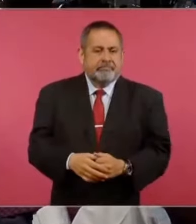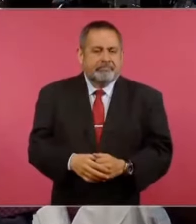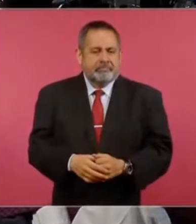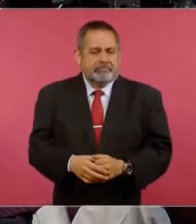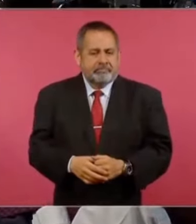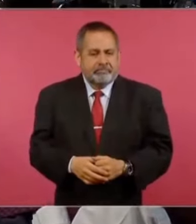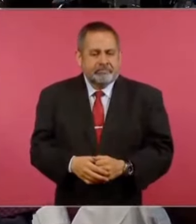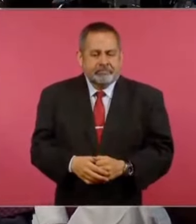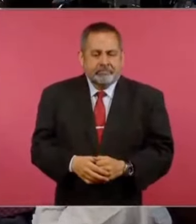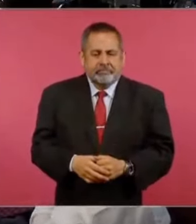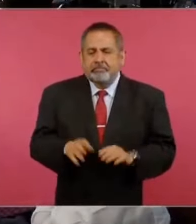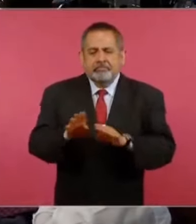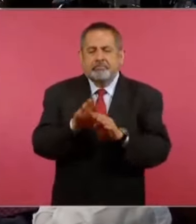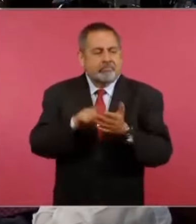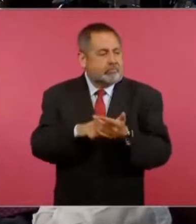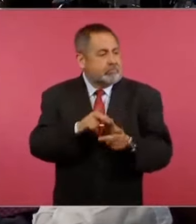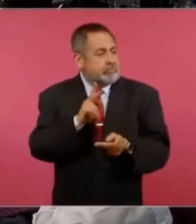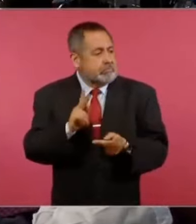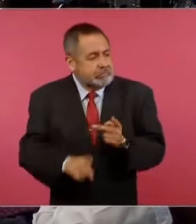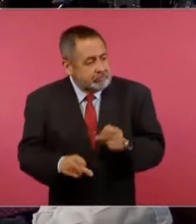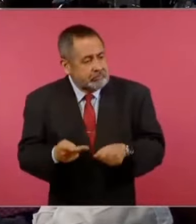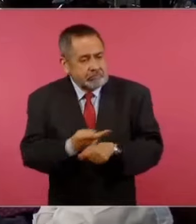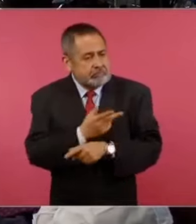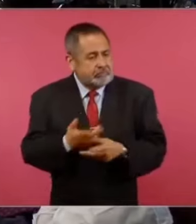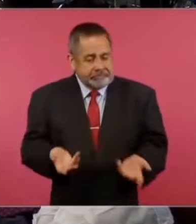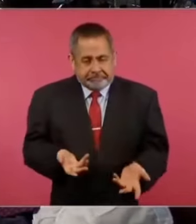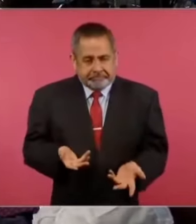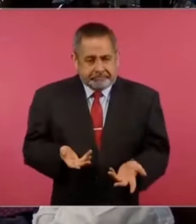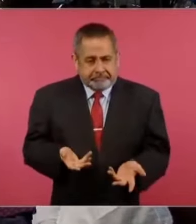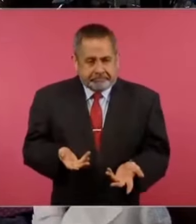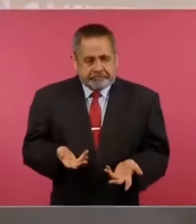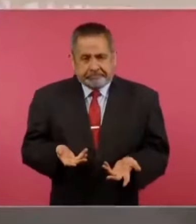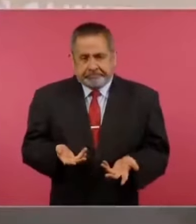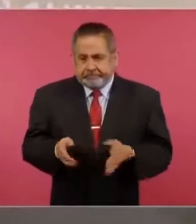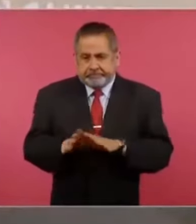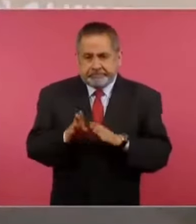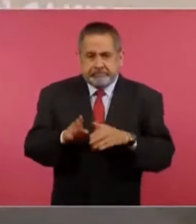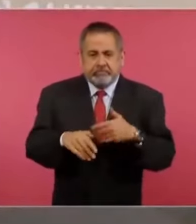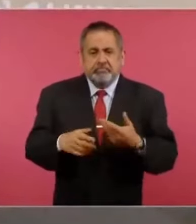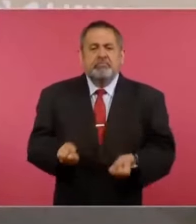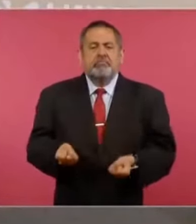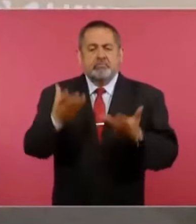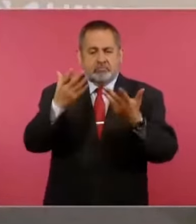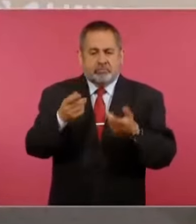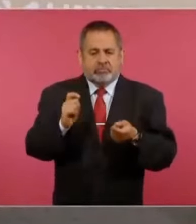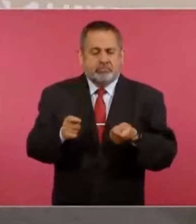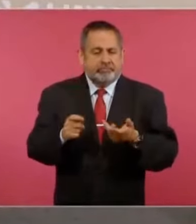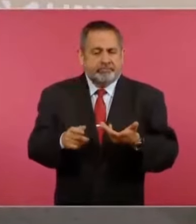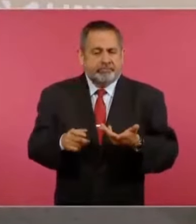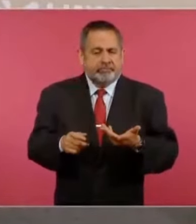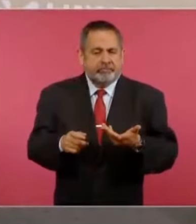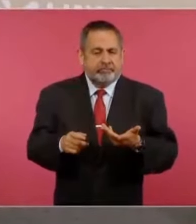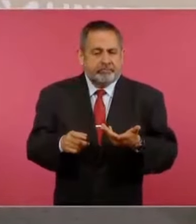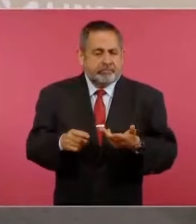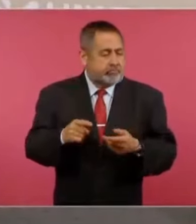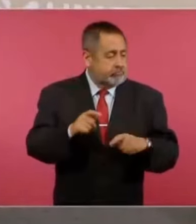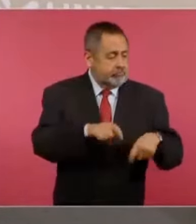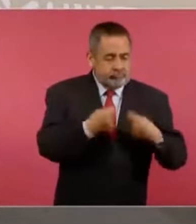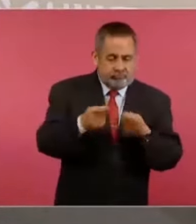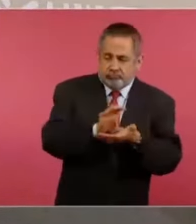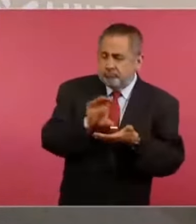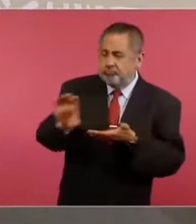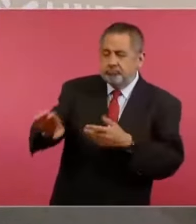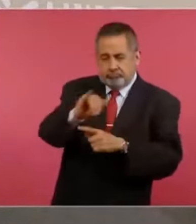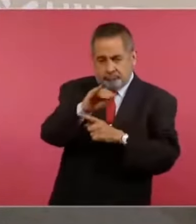¿En qué se quedó y cuánto le han entregado al Seguro